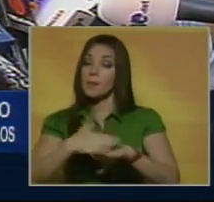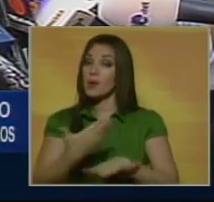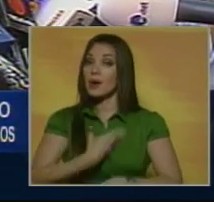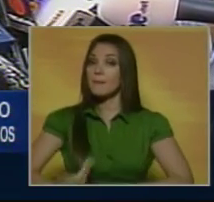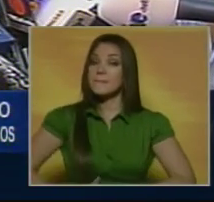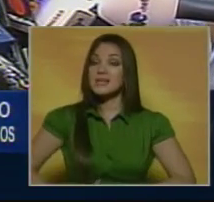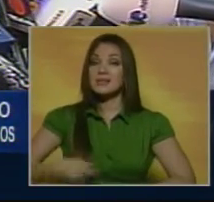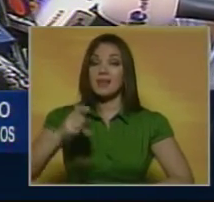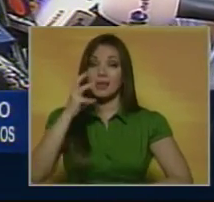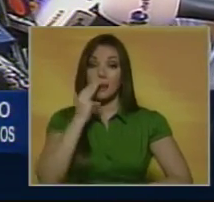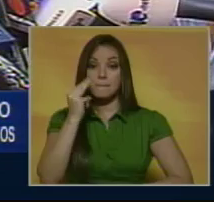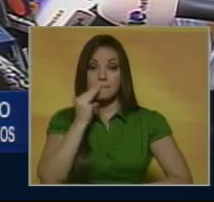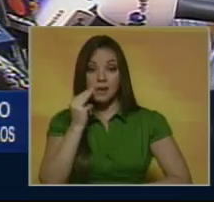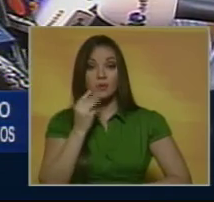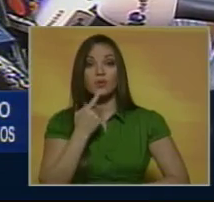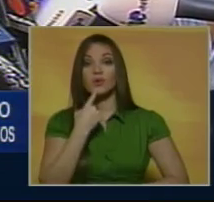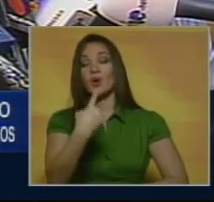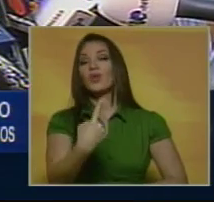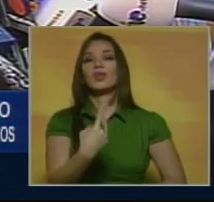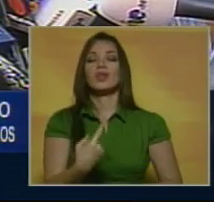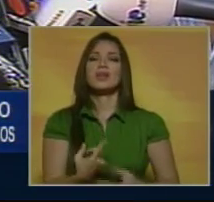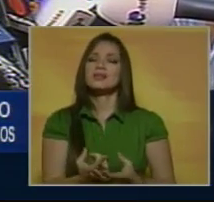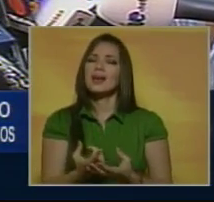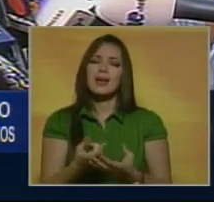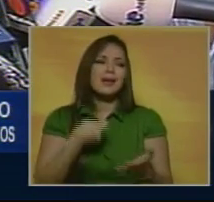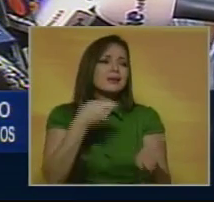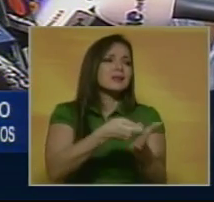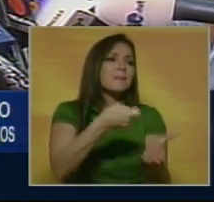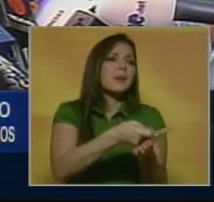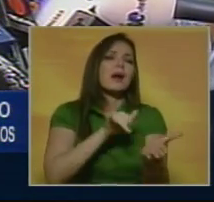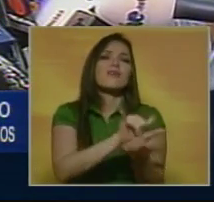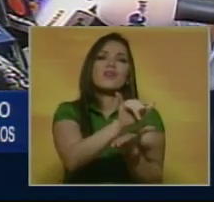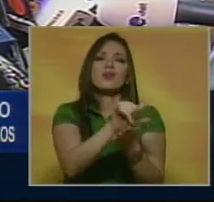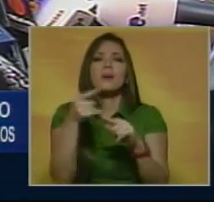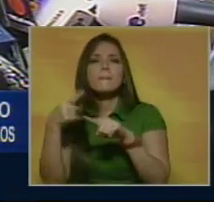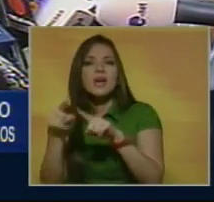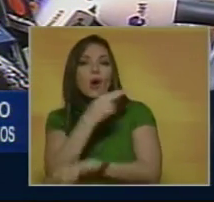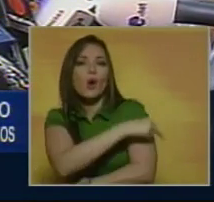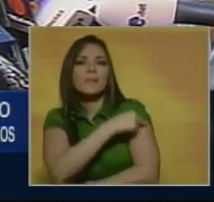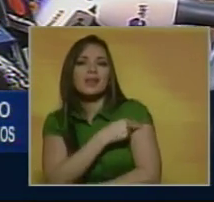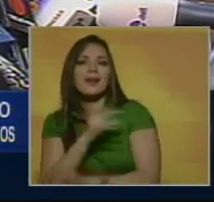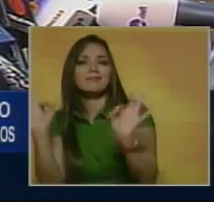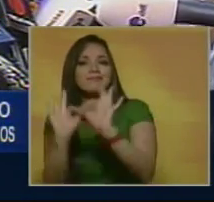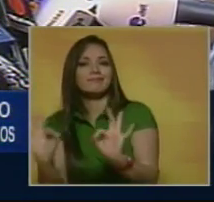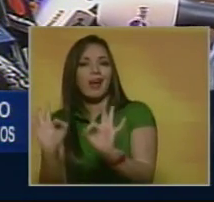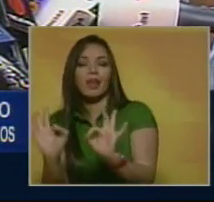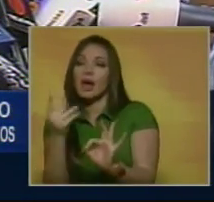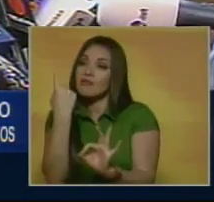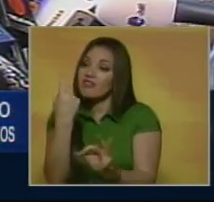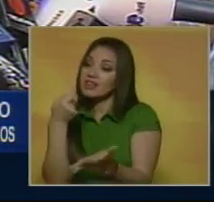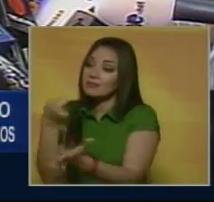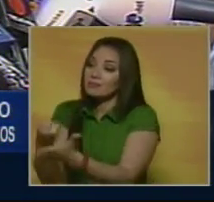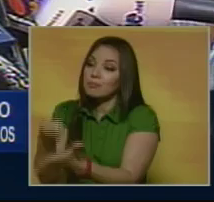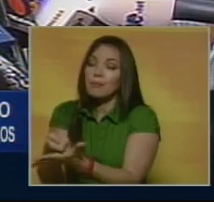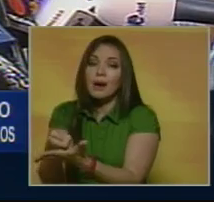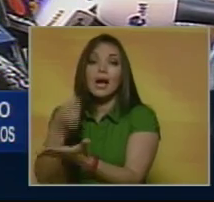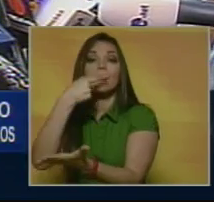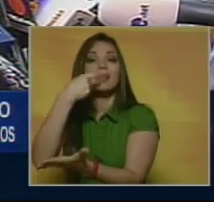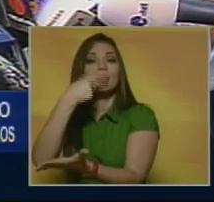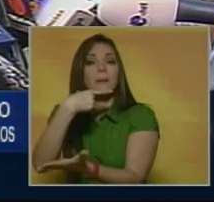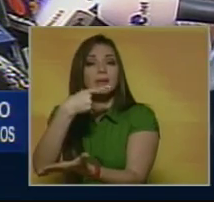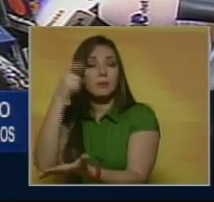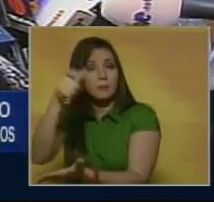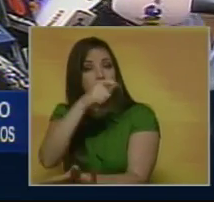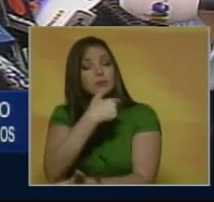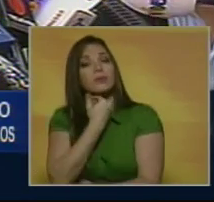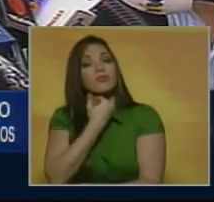sirve para equipar al sector salud o para atender las necesidades de las personas con enfermedades terminales. El secretario ejecutivo de la Mesa de la Unidad